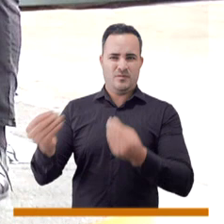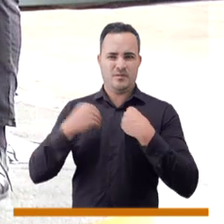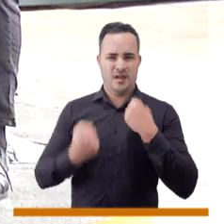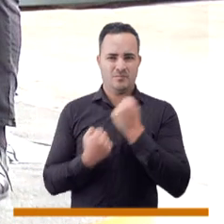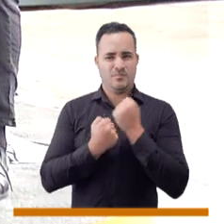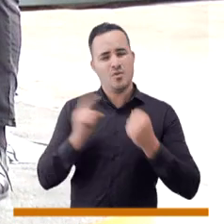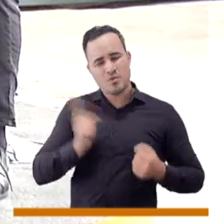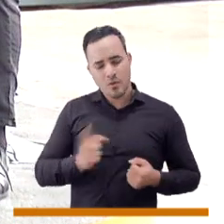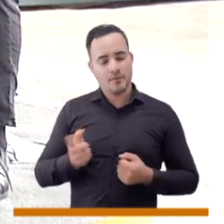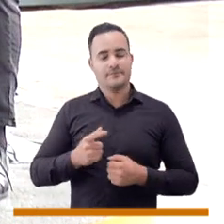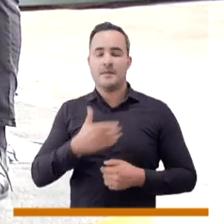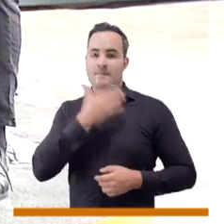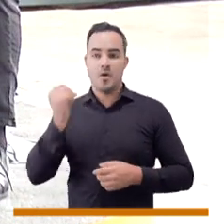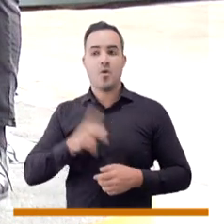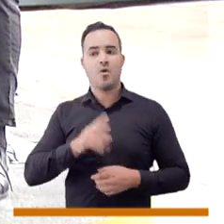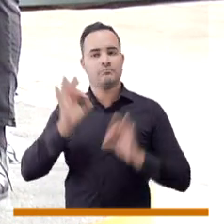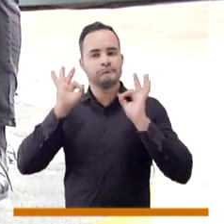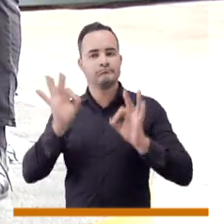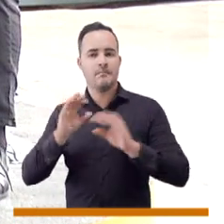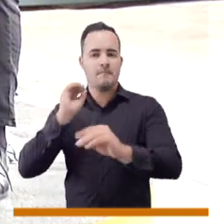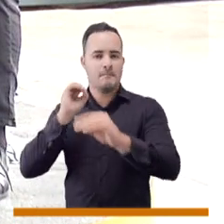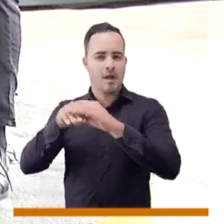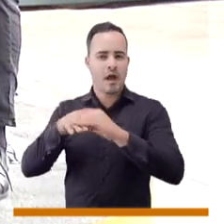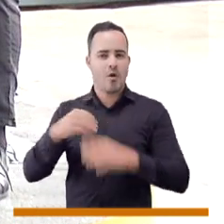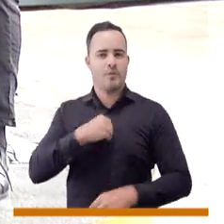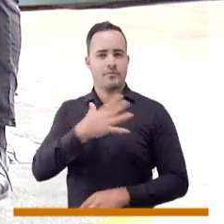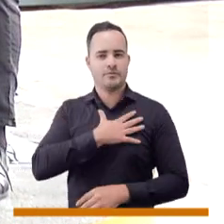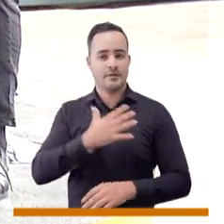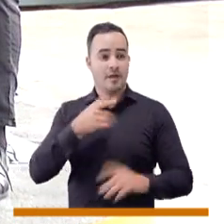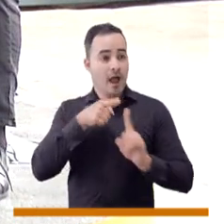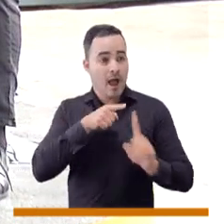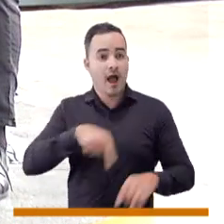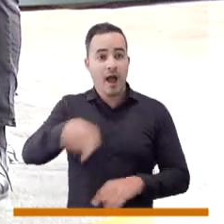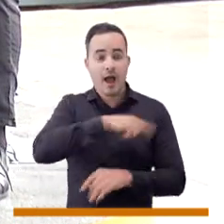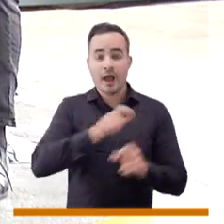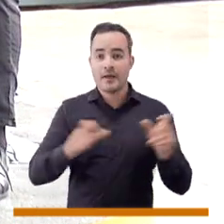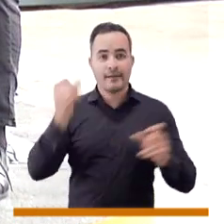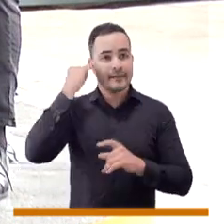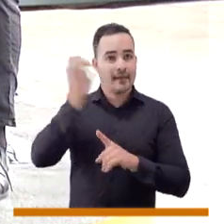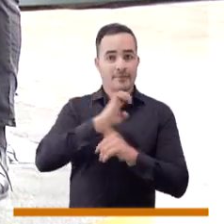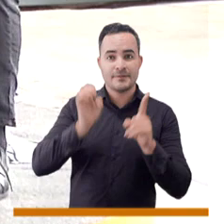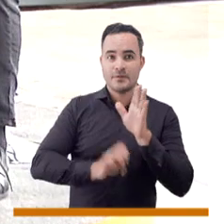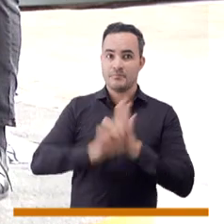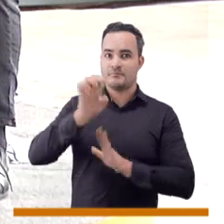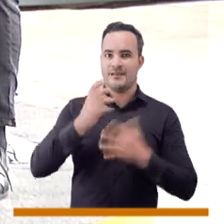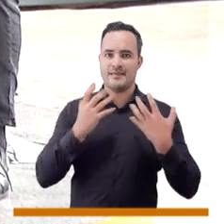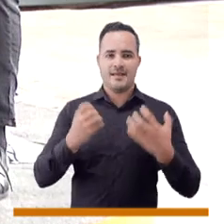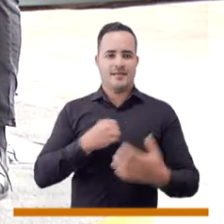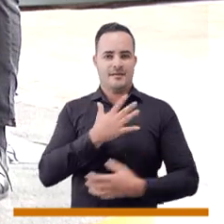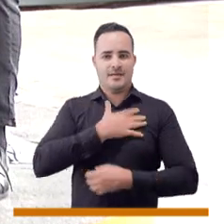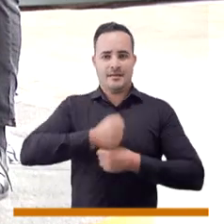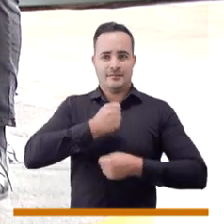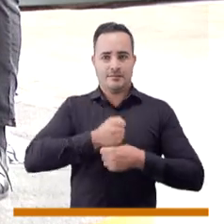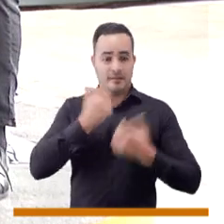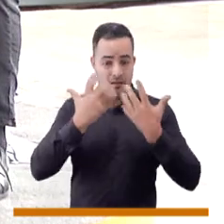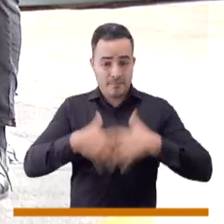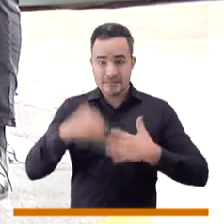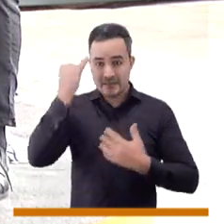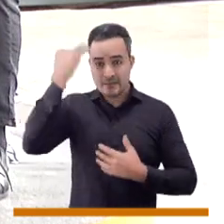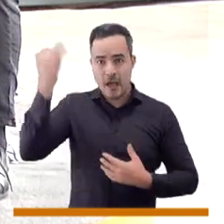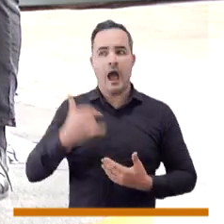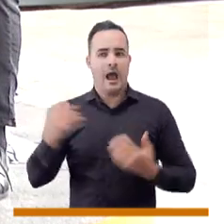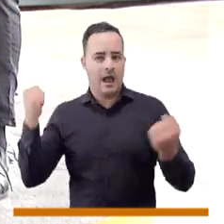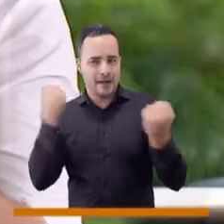otro. Nosotros tenemos que buscar un banco de oportunidades para que efectivamente desarrollos empresariales puedan llegar a nuestra ciudad. Que